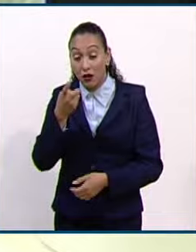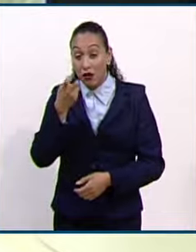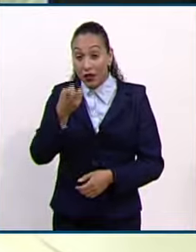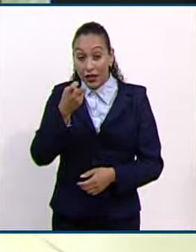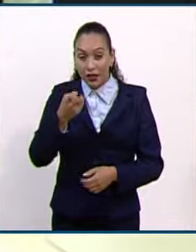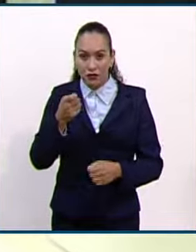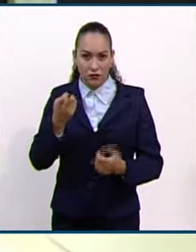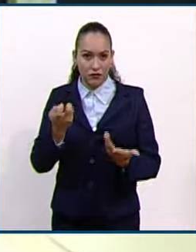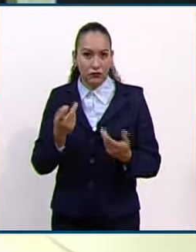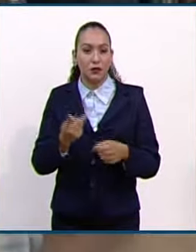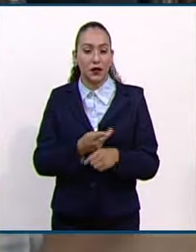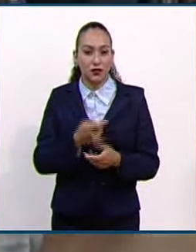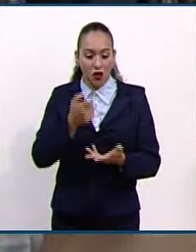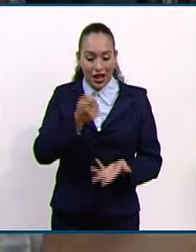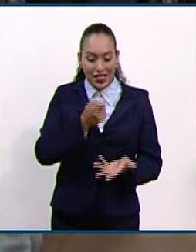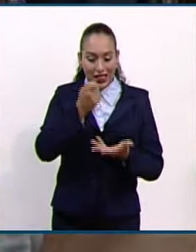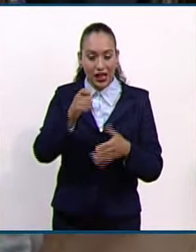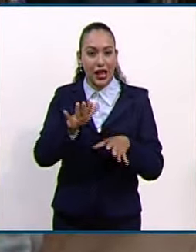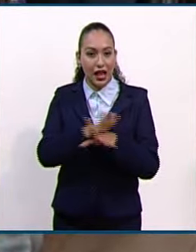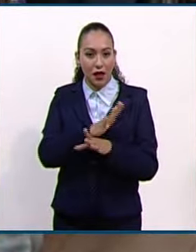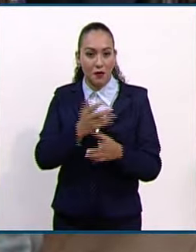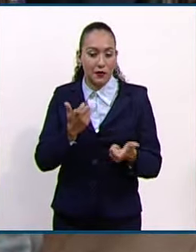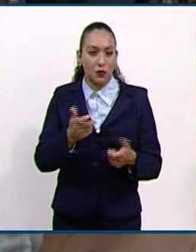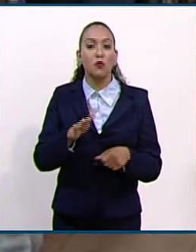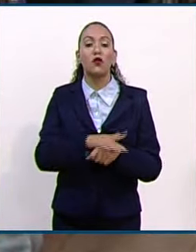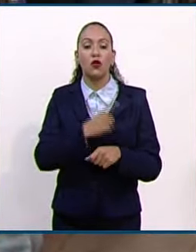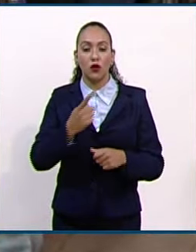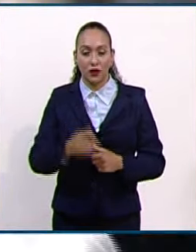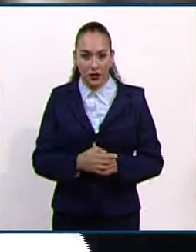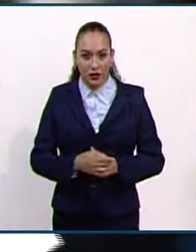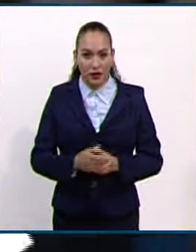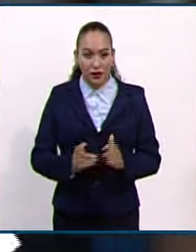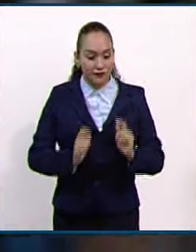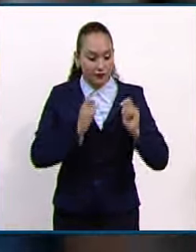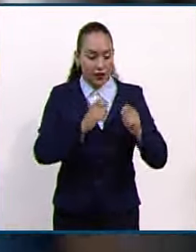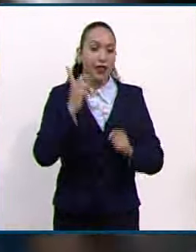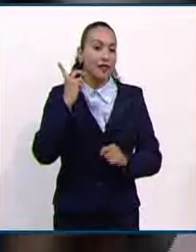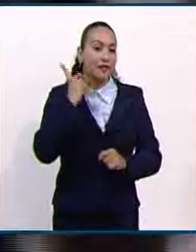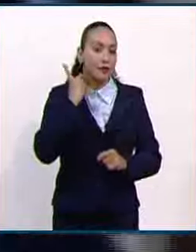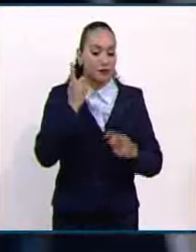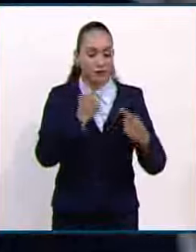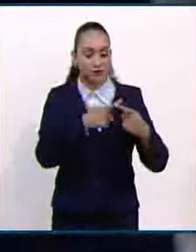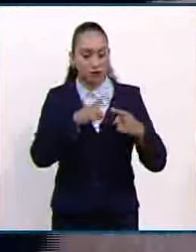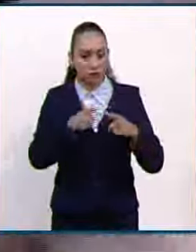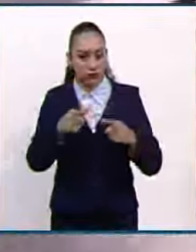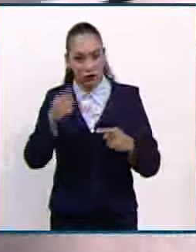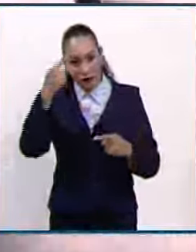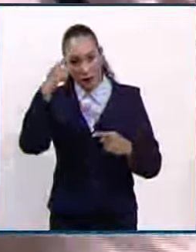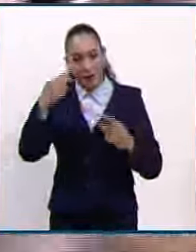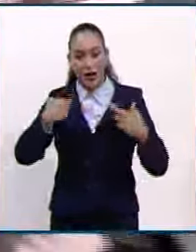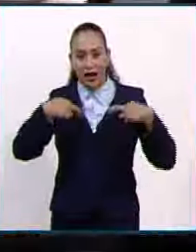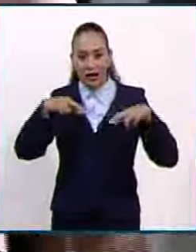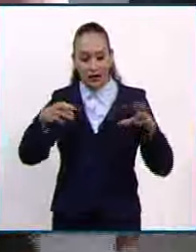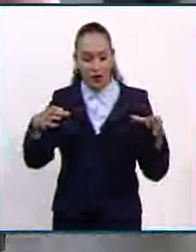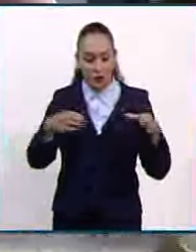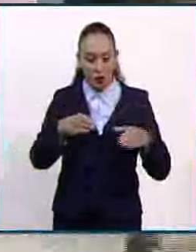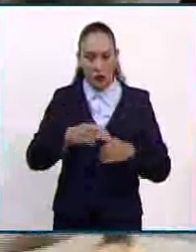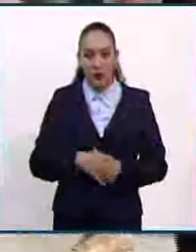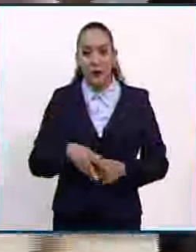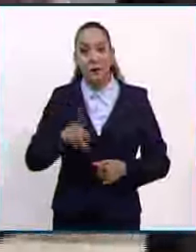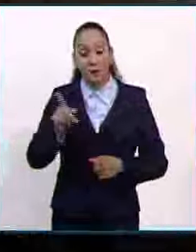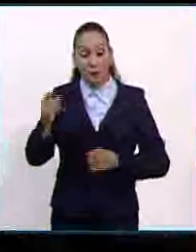un cambio de fondo en el marco normativo electoral respecto a la asignación de diputaciones por el principio de representación proporcional, lo que